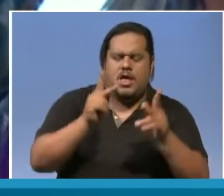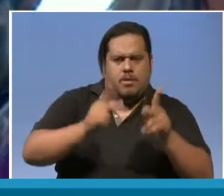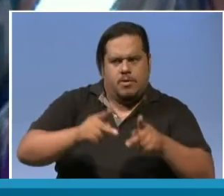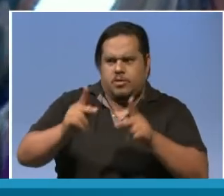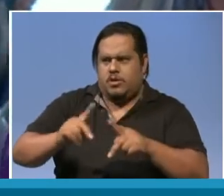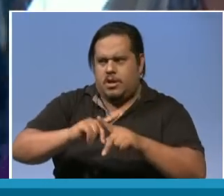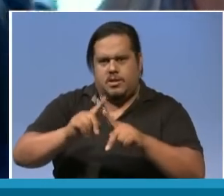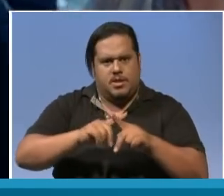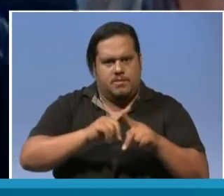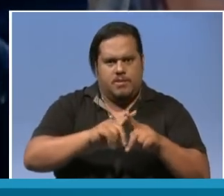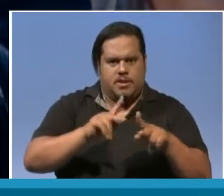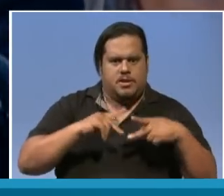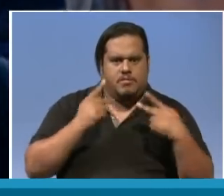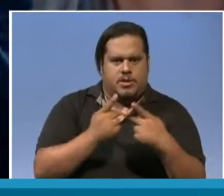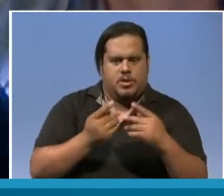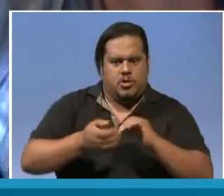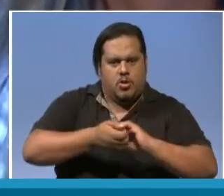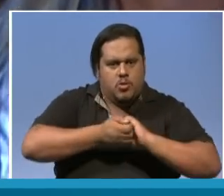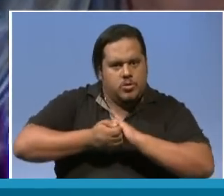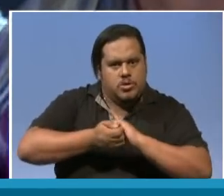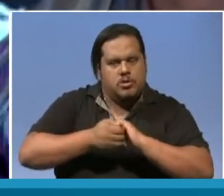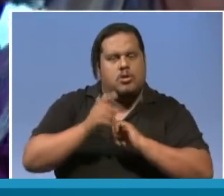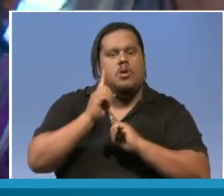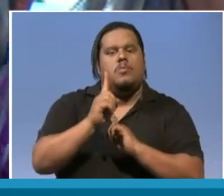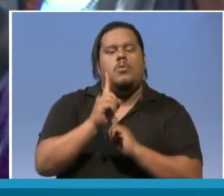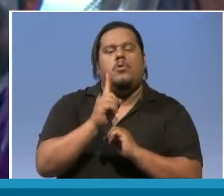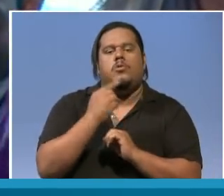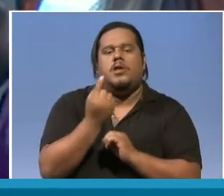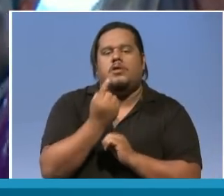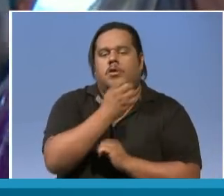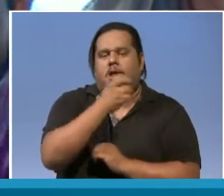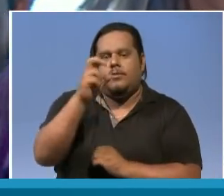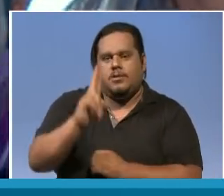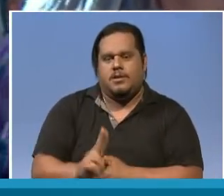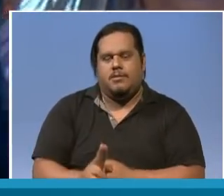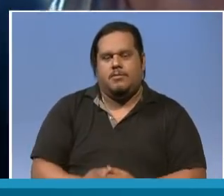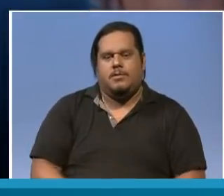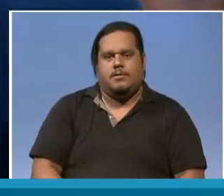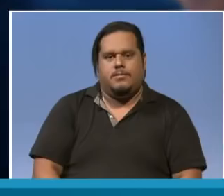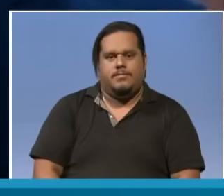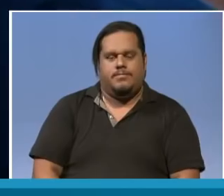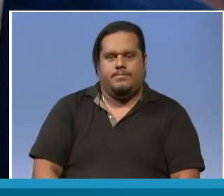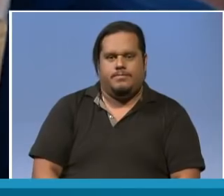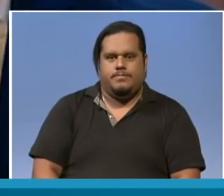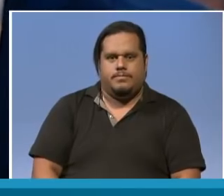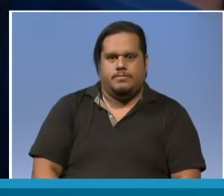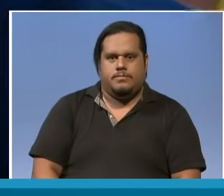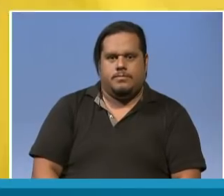partidos, unidos por una causa que se llama Costa Rica.